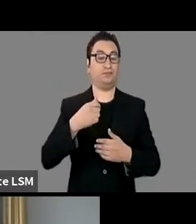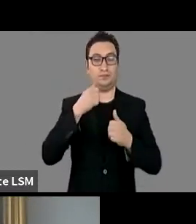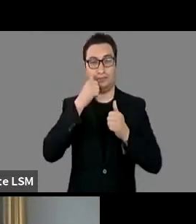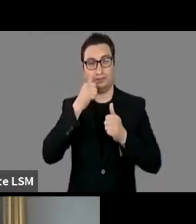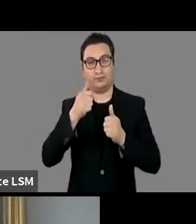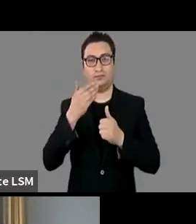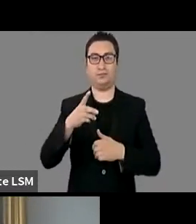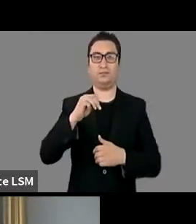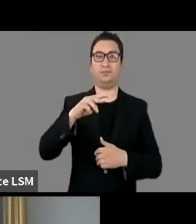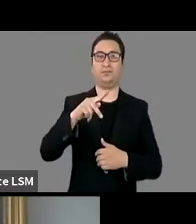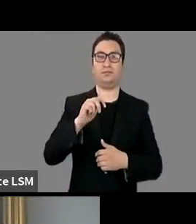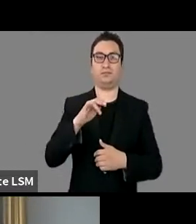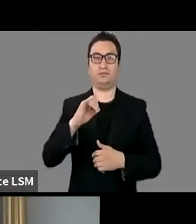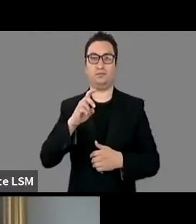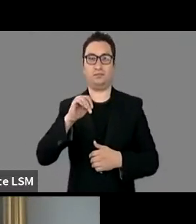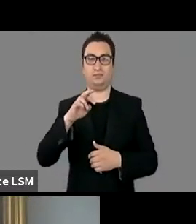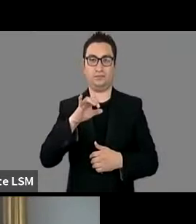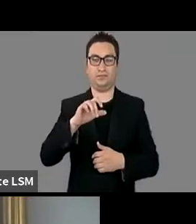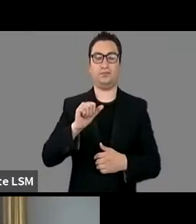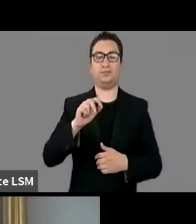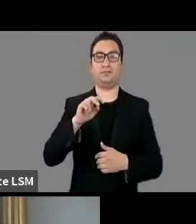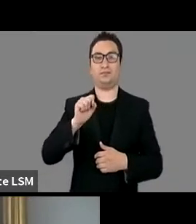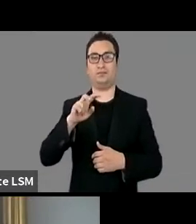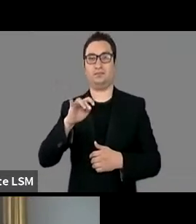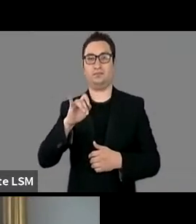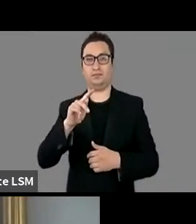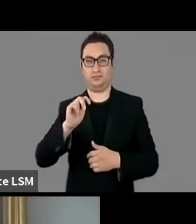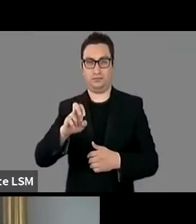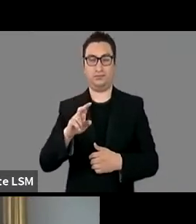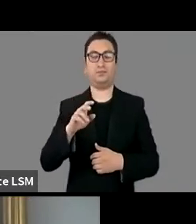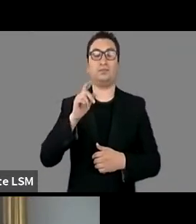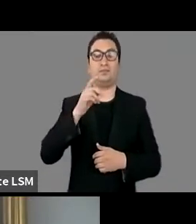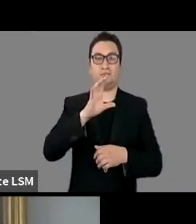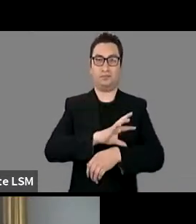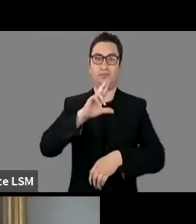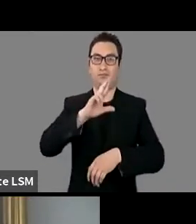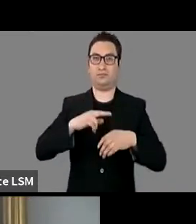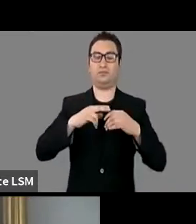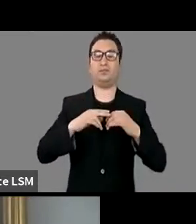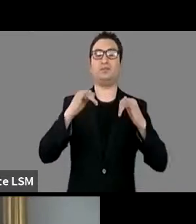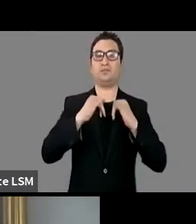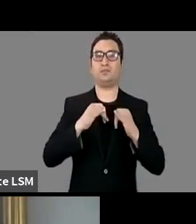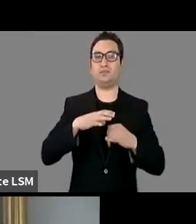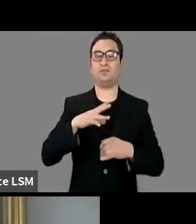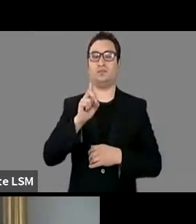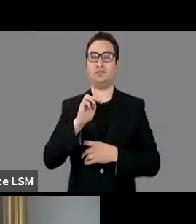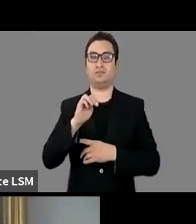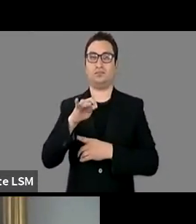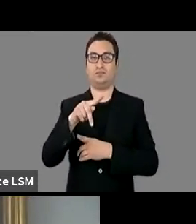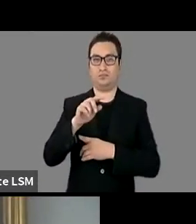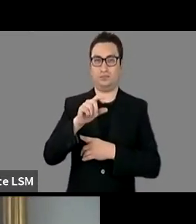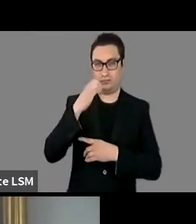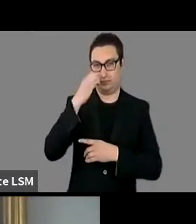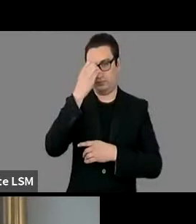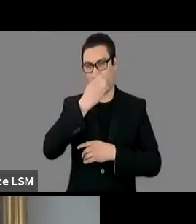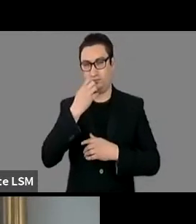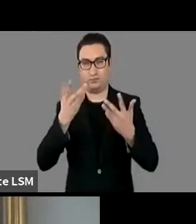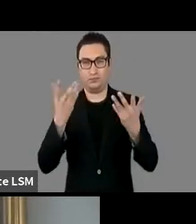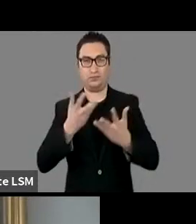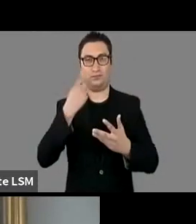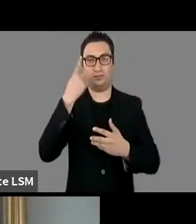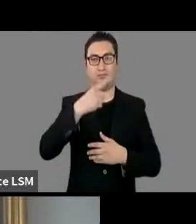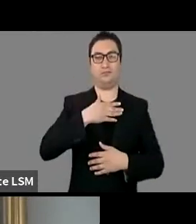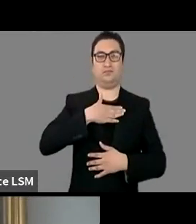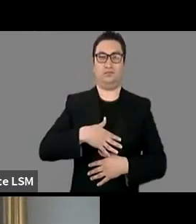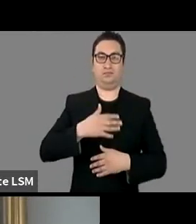María Sirven Bravo Aguja, coordinadora institucional de Documenta, Análisis y Acción para la Justicia Social, Asociación Civil.